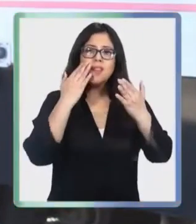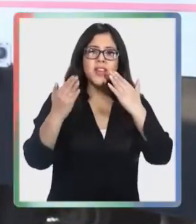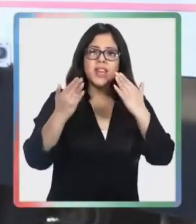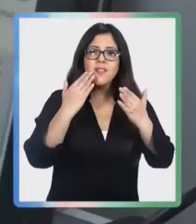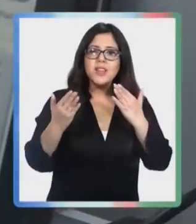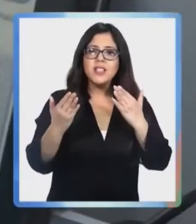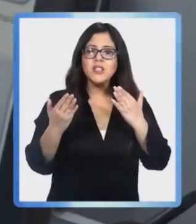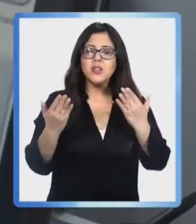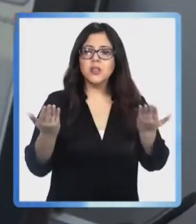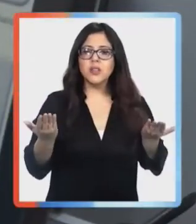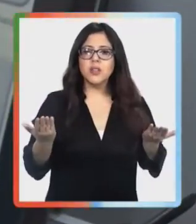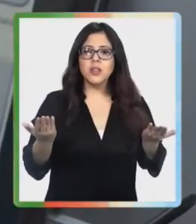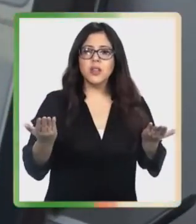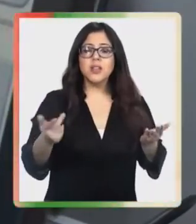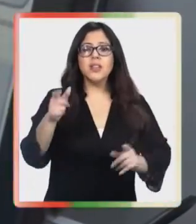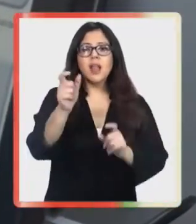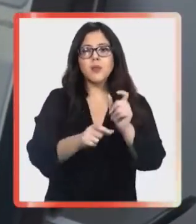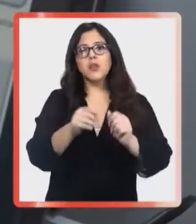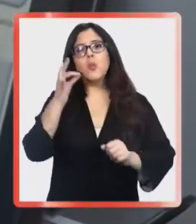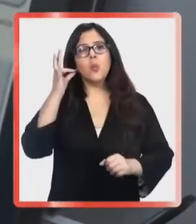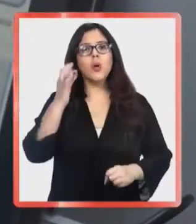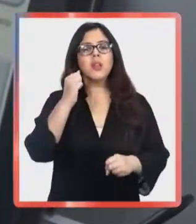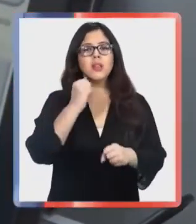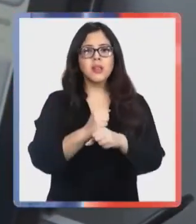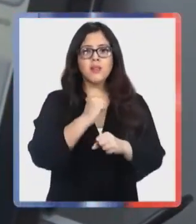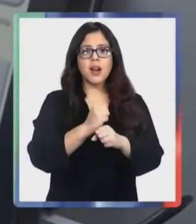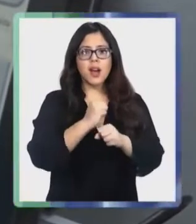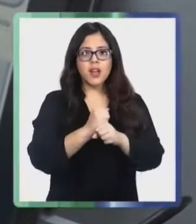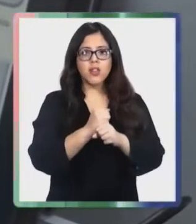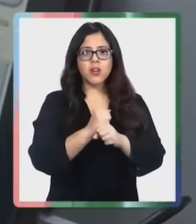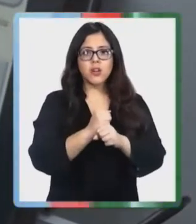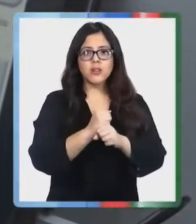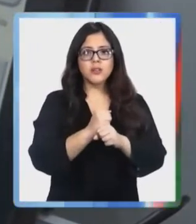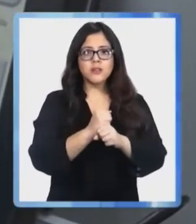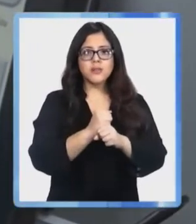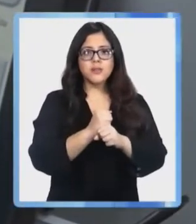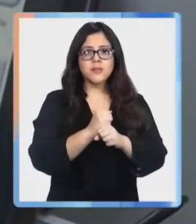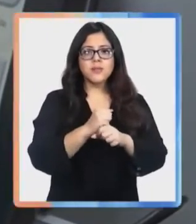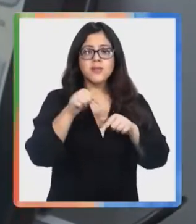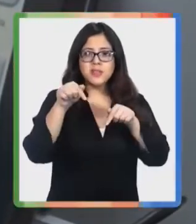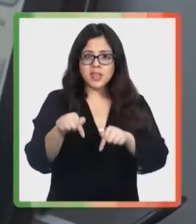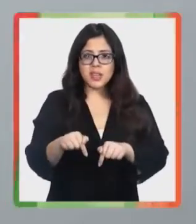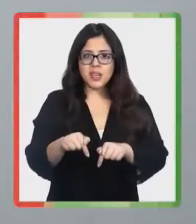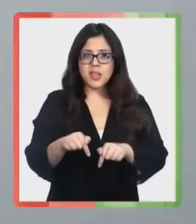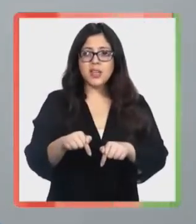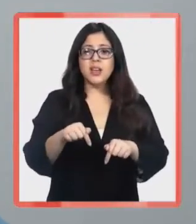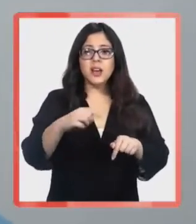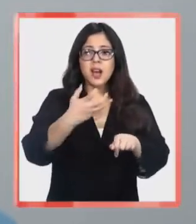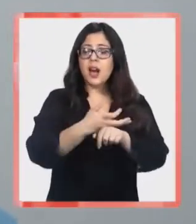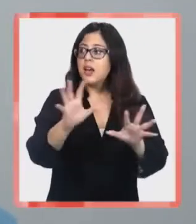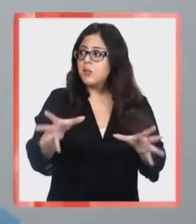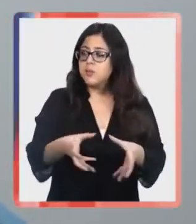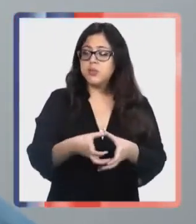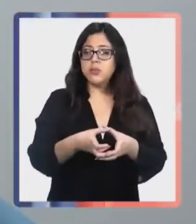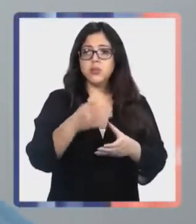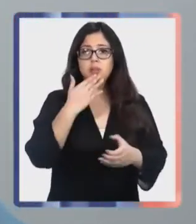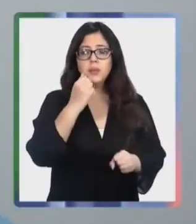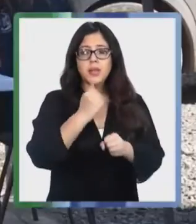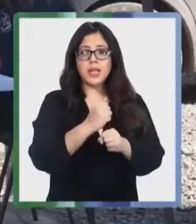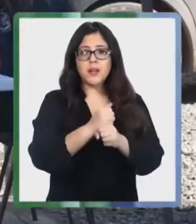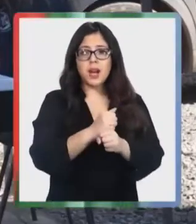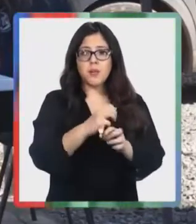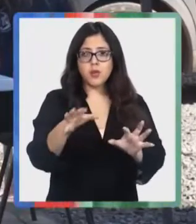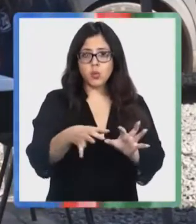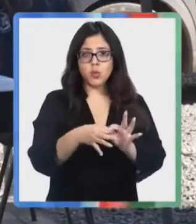beneficio de las mujeres trabajadoras de la industria que nosotros tenemos una asociatividad y